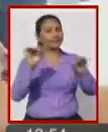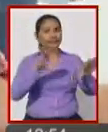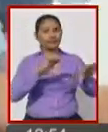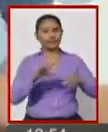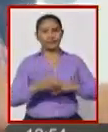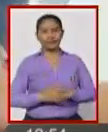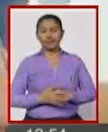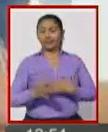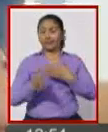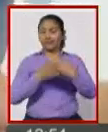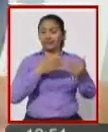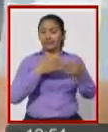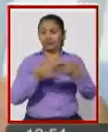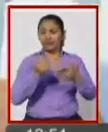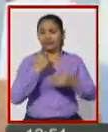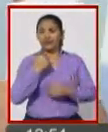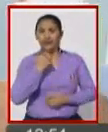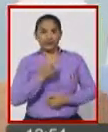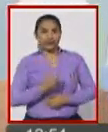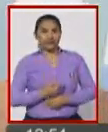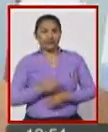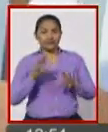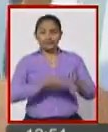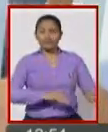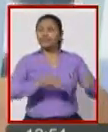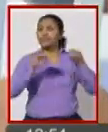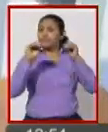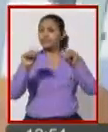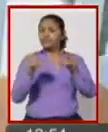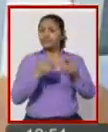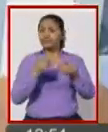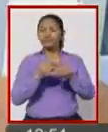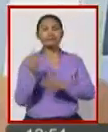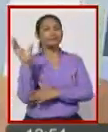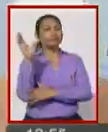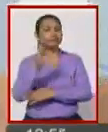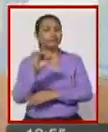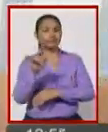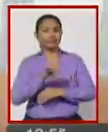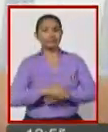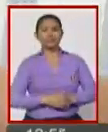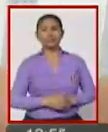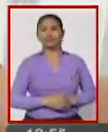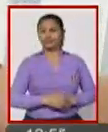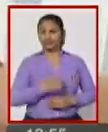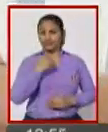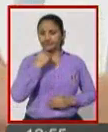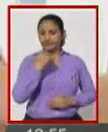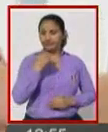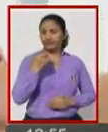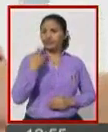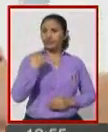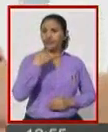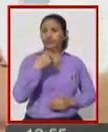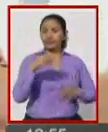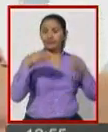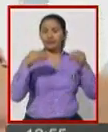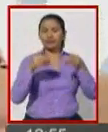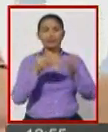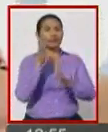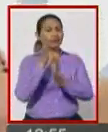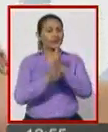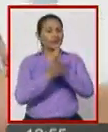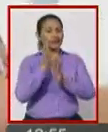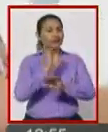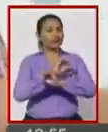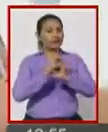se está dando. A pesar de eso, se nos está trasladando, o sea, imponiéndonos. No es como dicen que va a ser el mercado